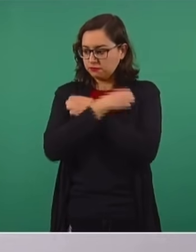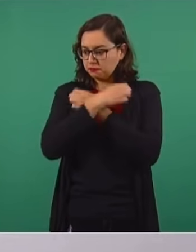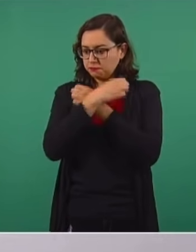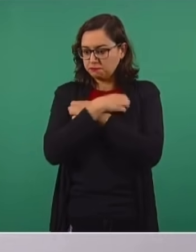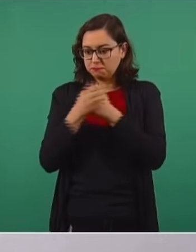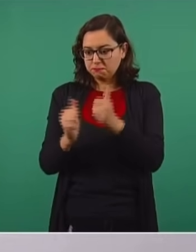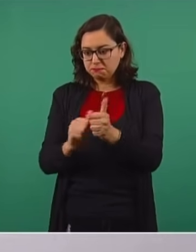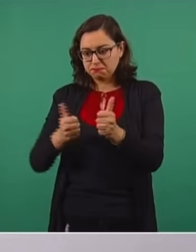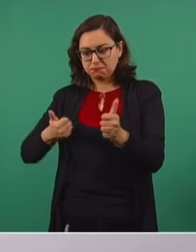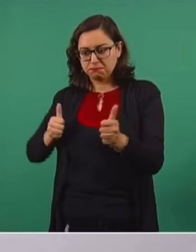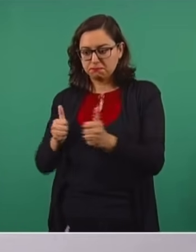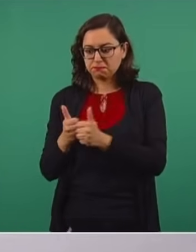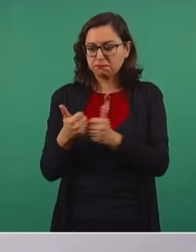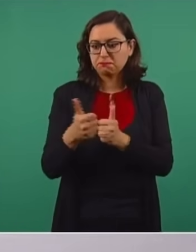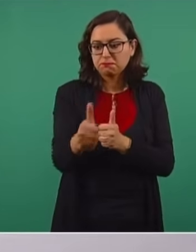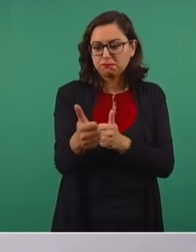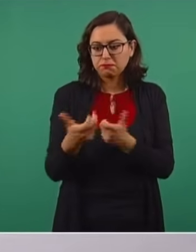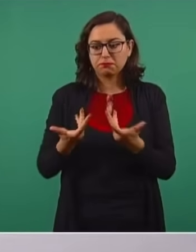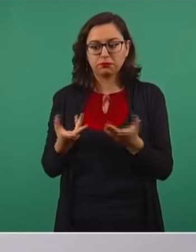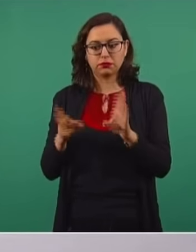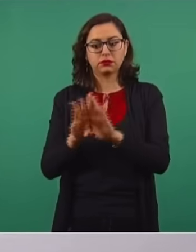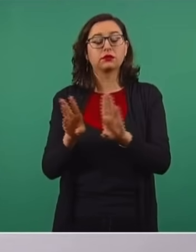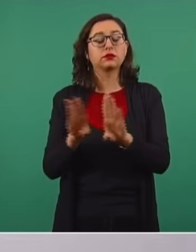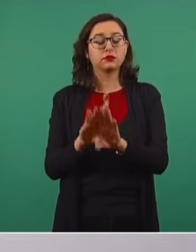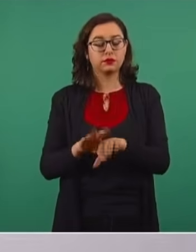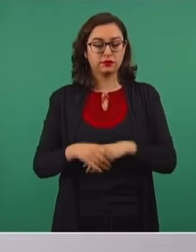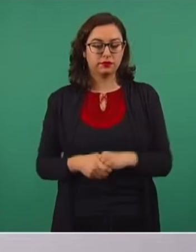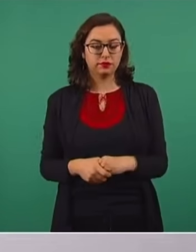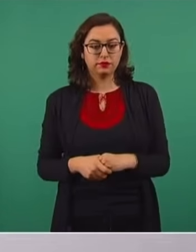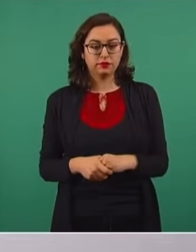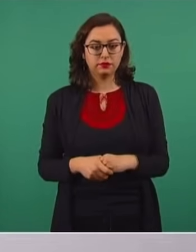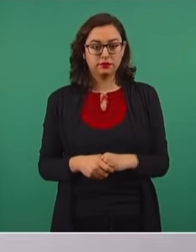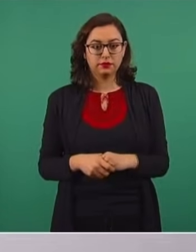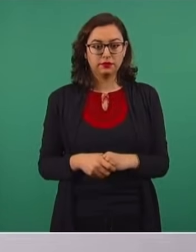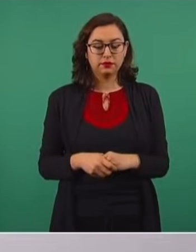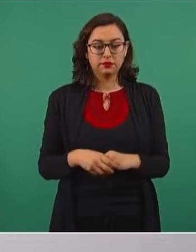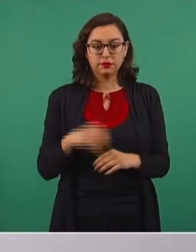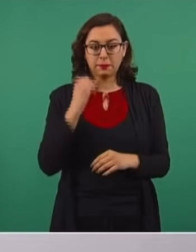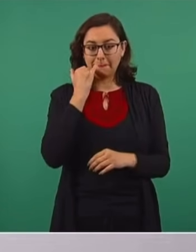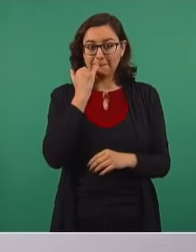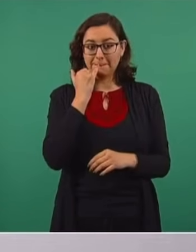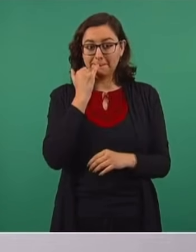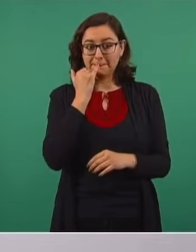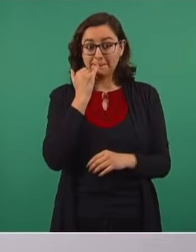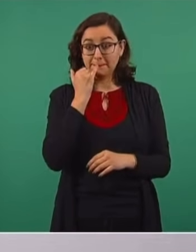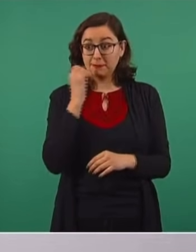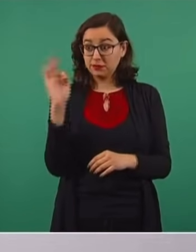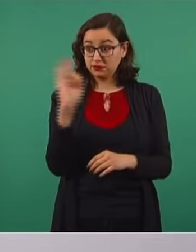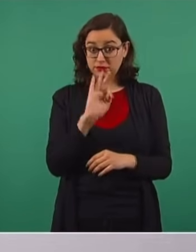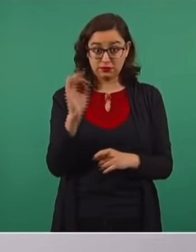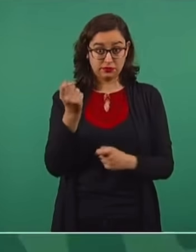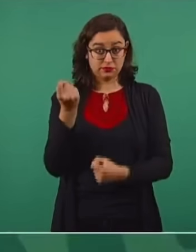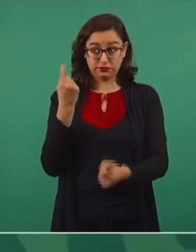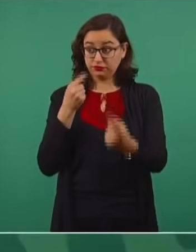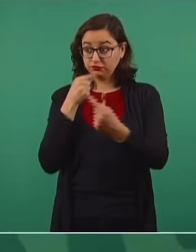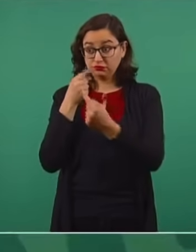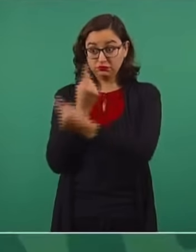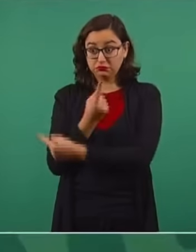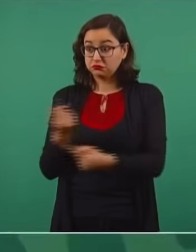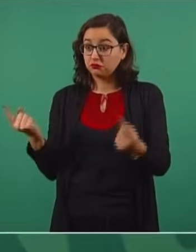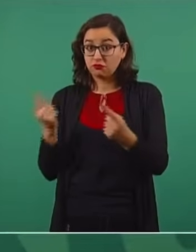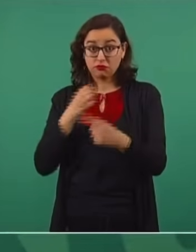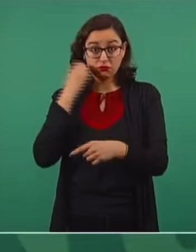es no van a regresar hay que irlos a